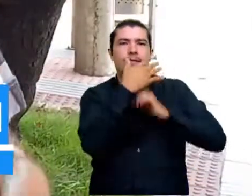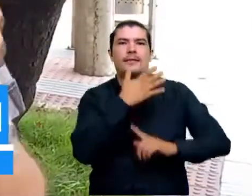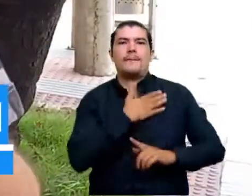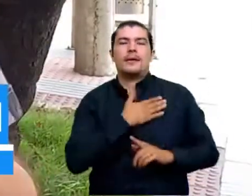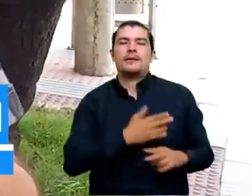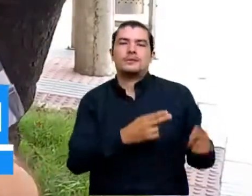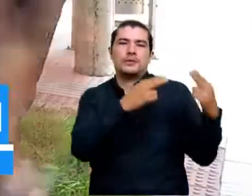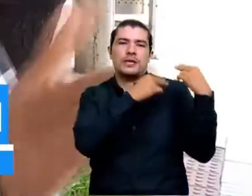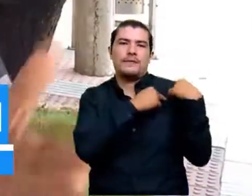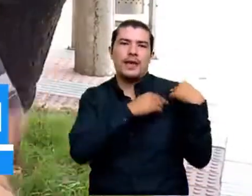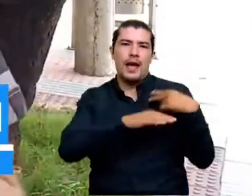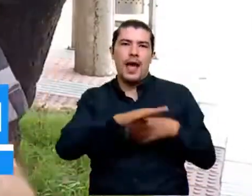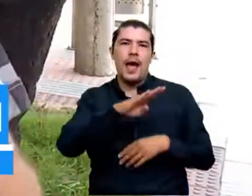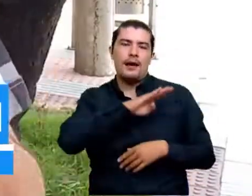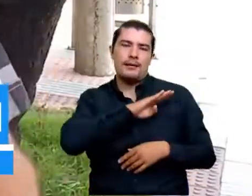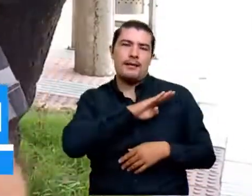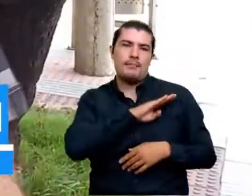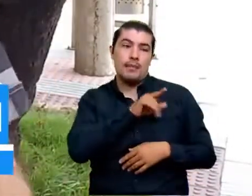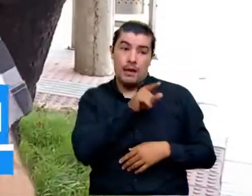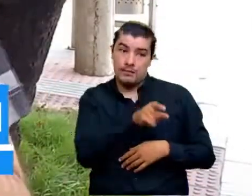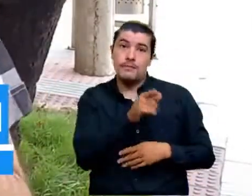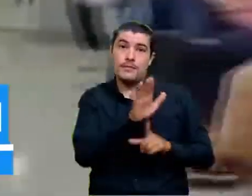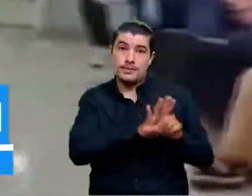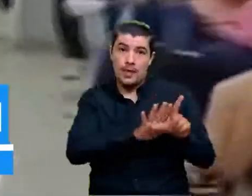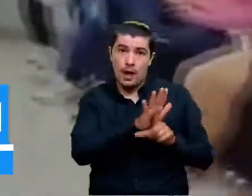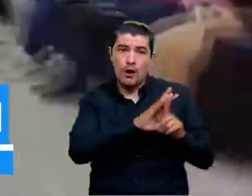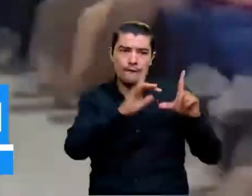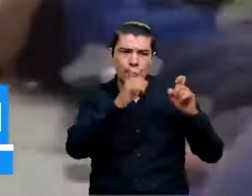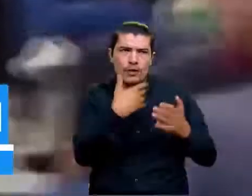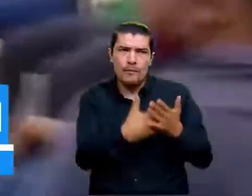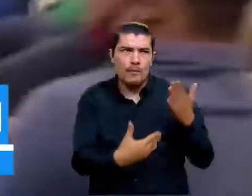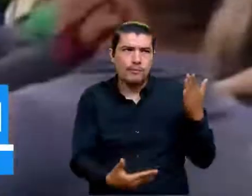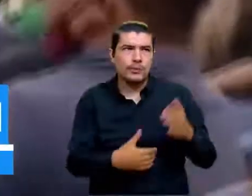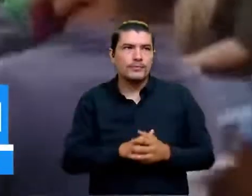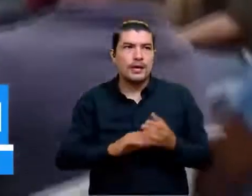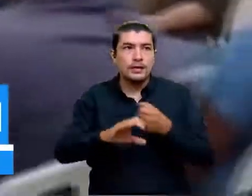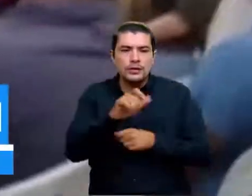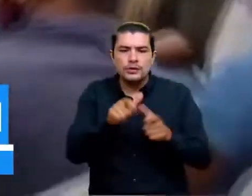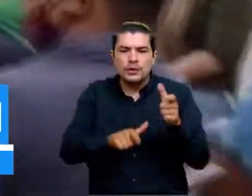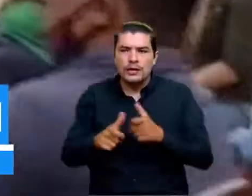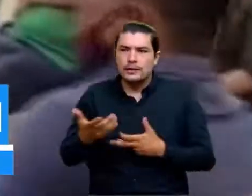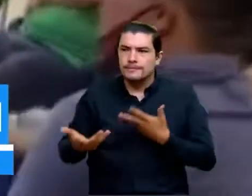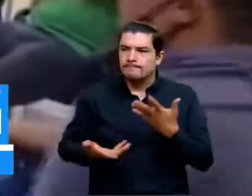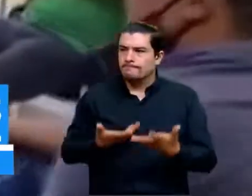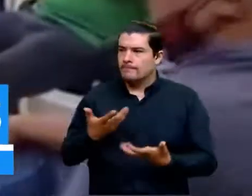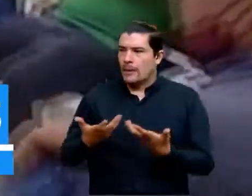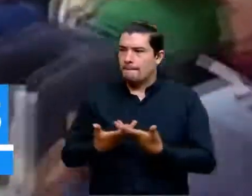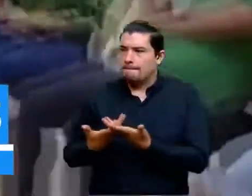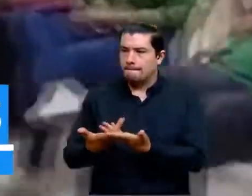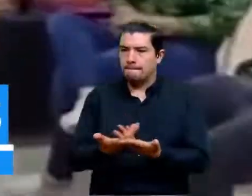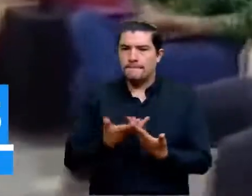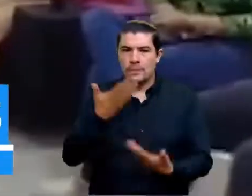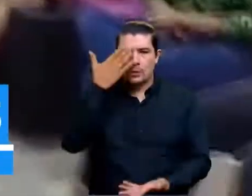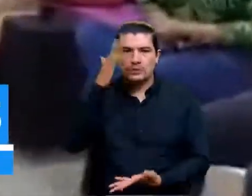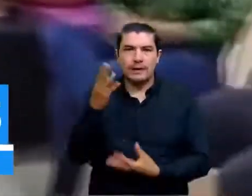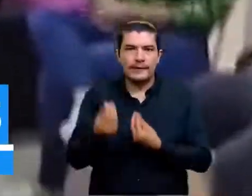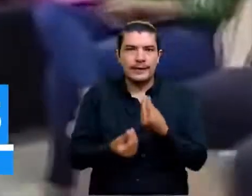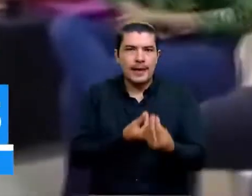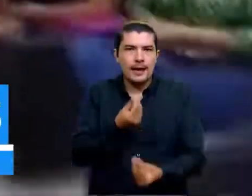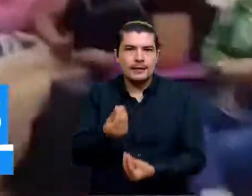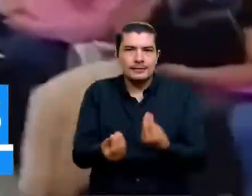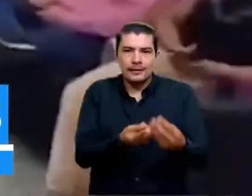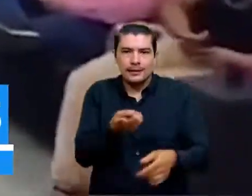y ahí están las evidencias o las motos los ciudadanos ya no saben qué hacer pues piden que se pueda resolver esta disputa